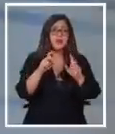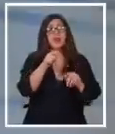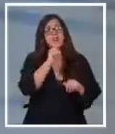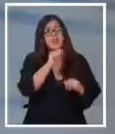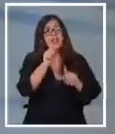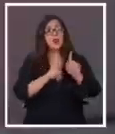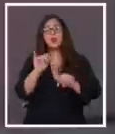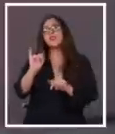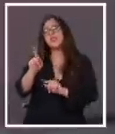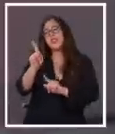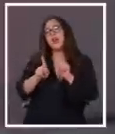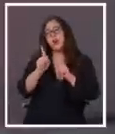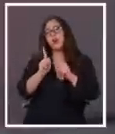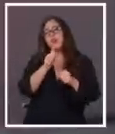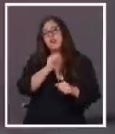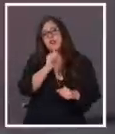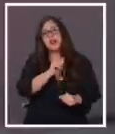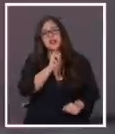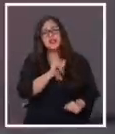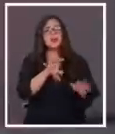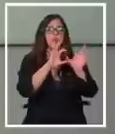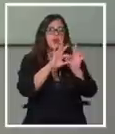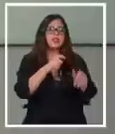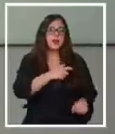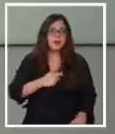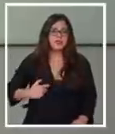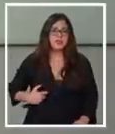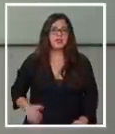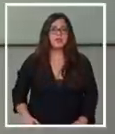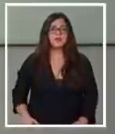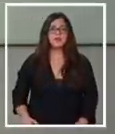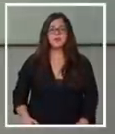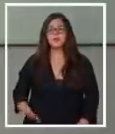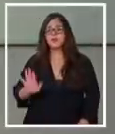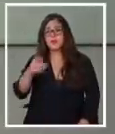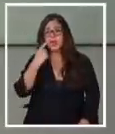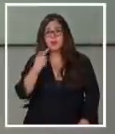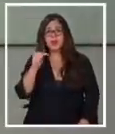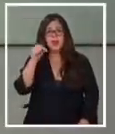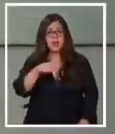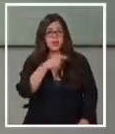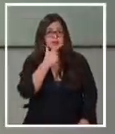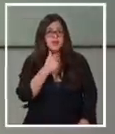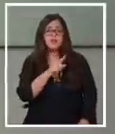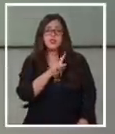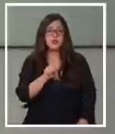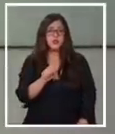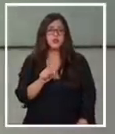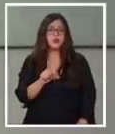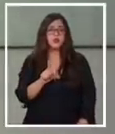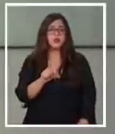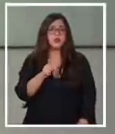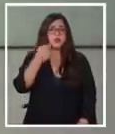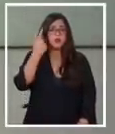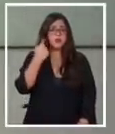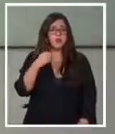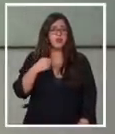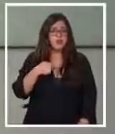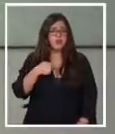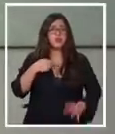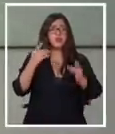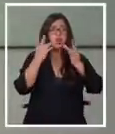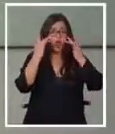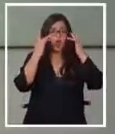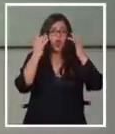algunos ya es uno sabe que estas cosas no son sencillas pero yo estoy contento